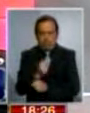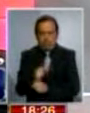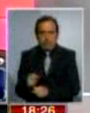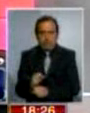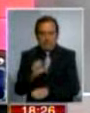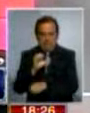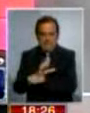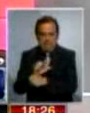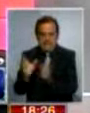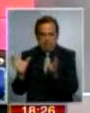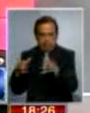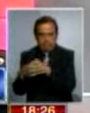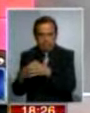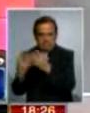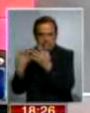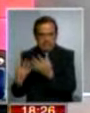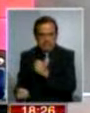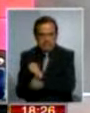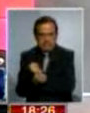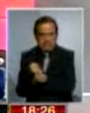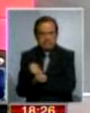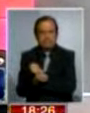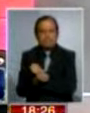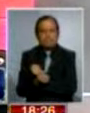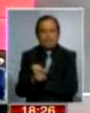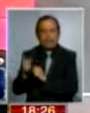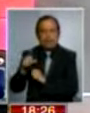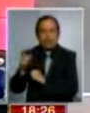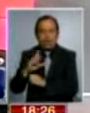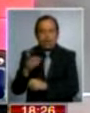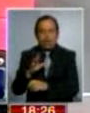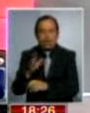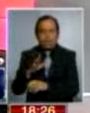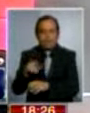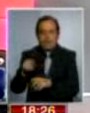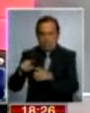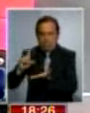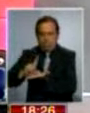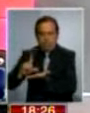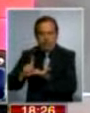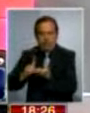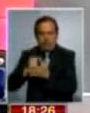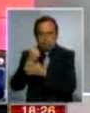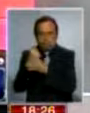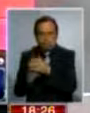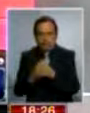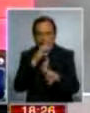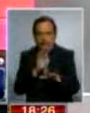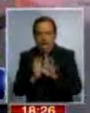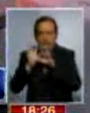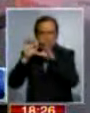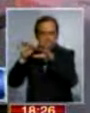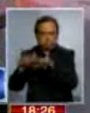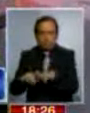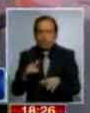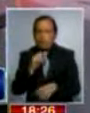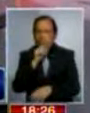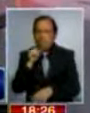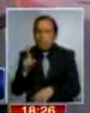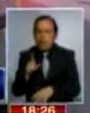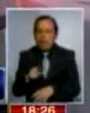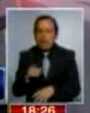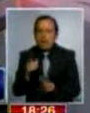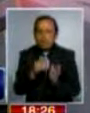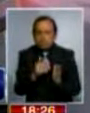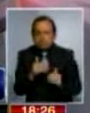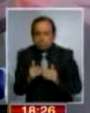Estado las tiene en esas condiciones, bueno, no debieran estar bajo la cuota de inundación. Es así de claro. Entonces, perdón, pero ¿cuál es el procedimiento para una emergencia